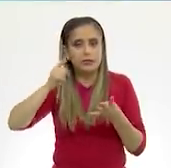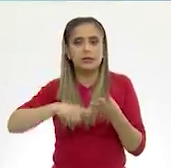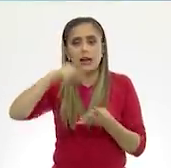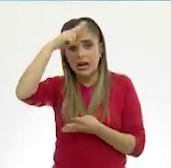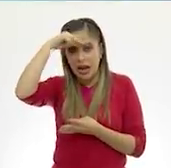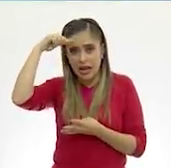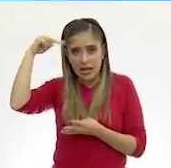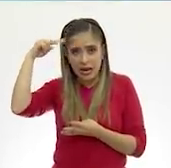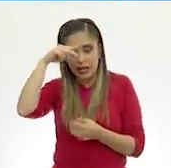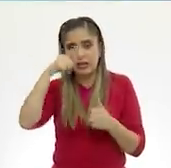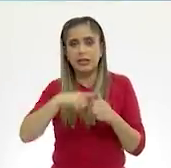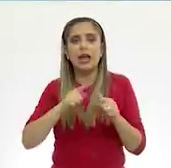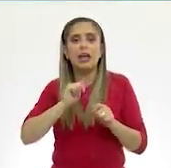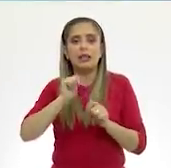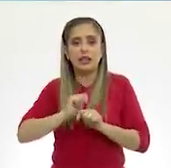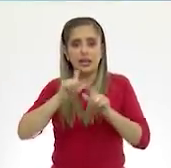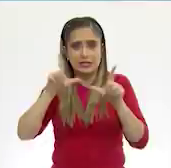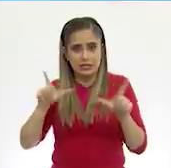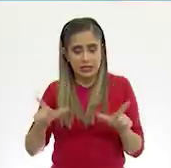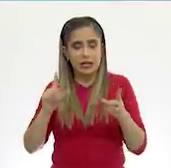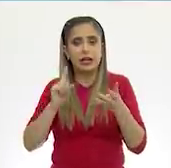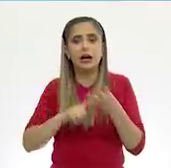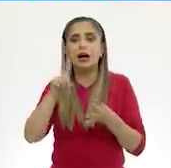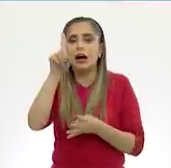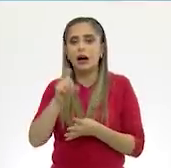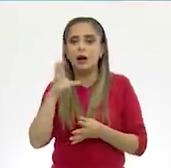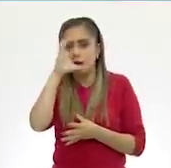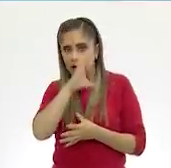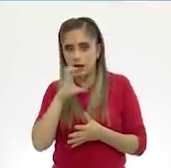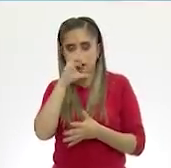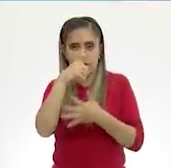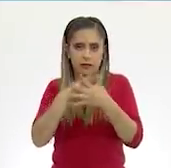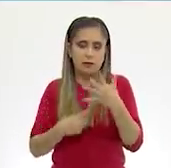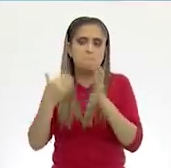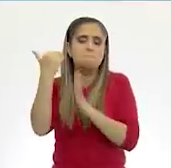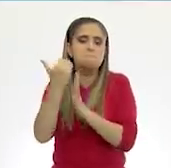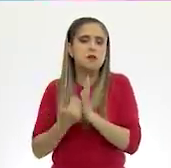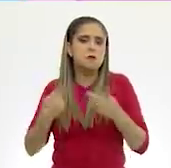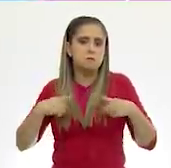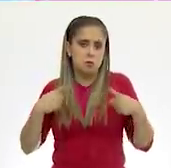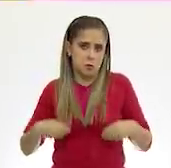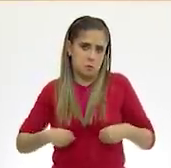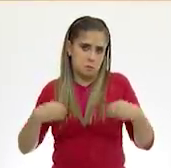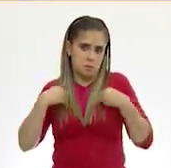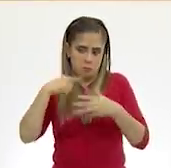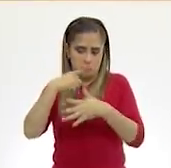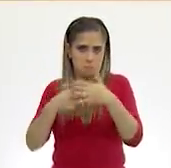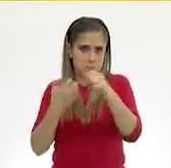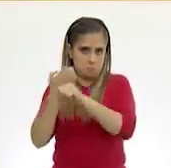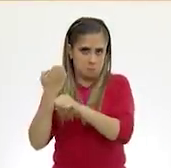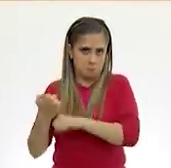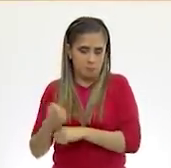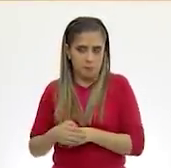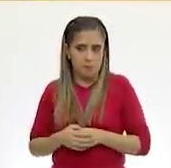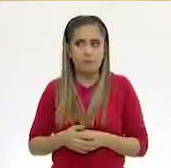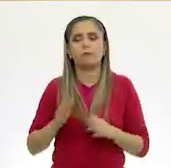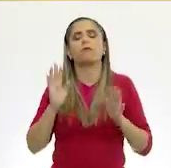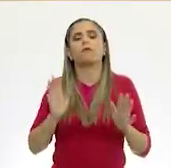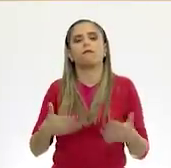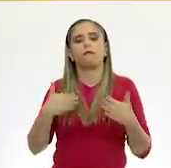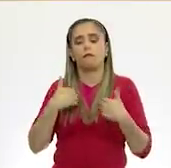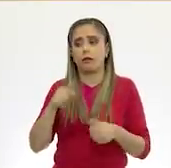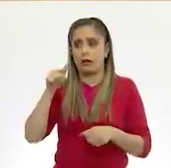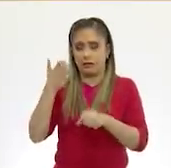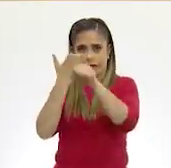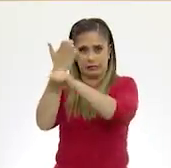Nayarit, Tlaxcala y Aguascalientes. Pues claro, el número de habitantes de estas entidades